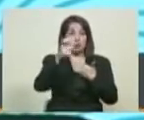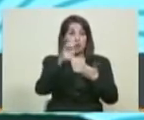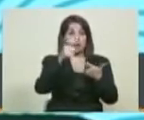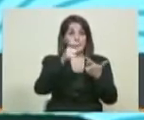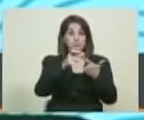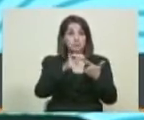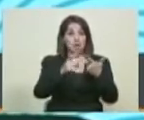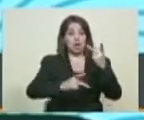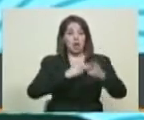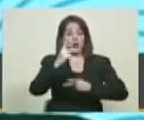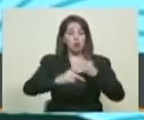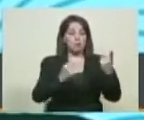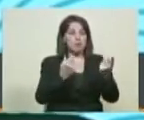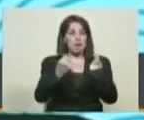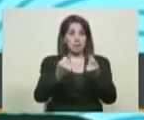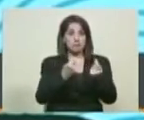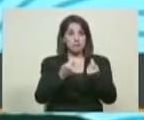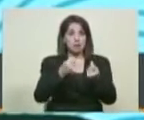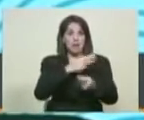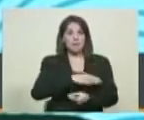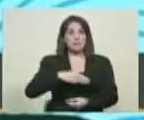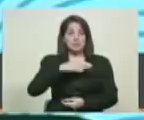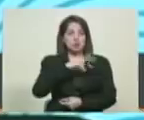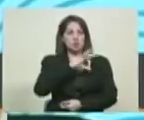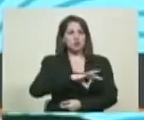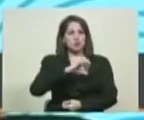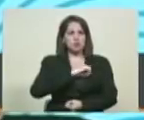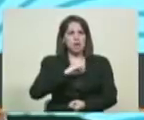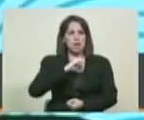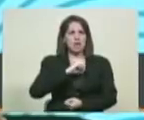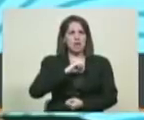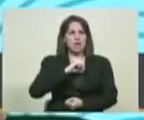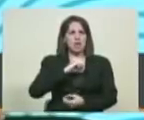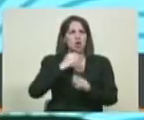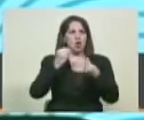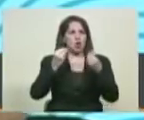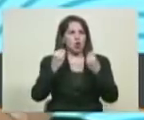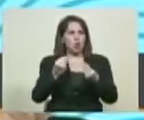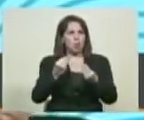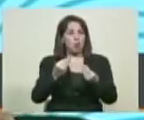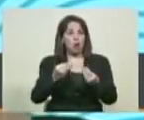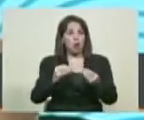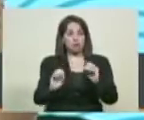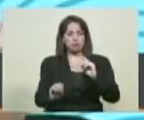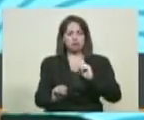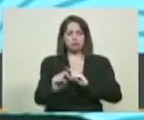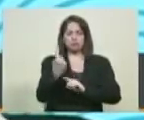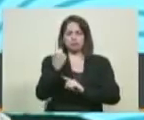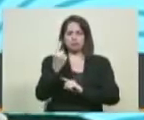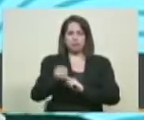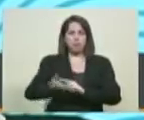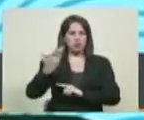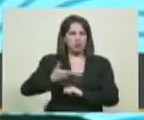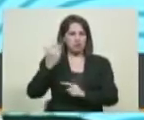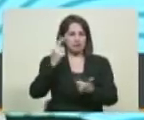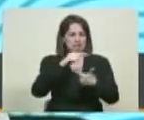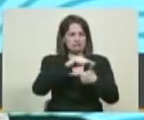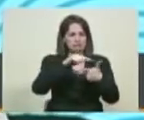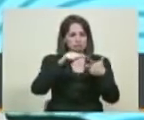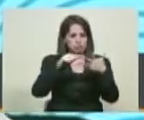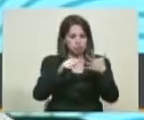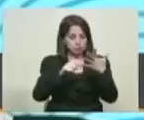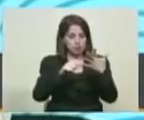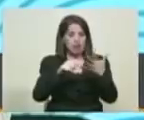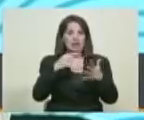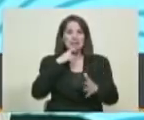las misiones y políticas sociales y el derecho a la ciudad. Y de cada una de estas prioridades surge un conjunto de inconvenientes, de dificultades